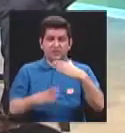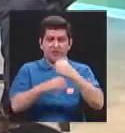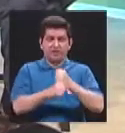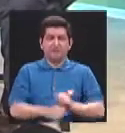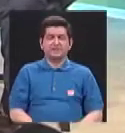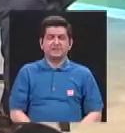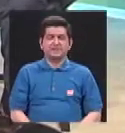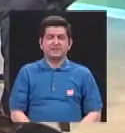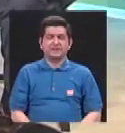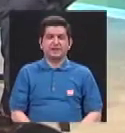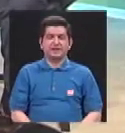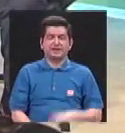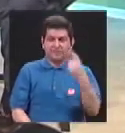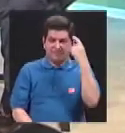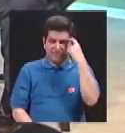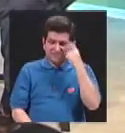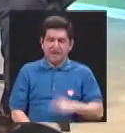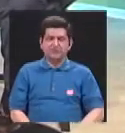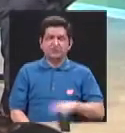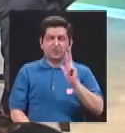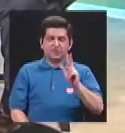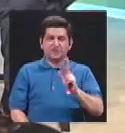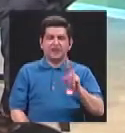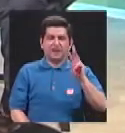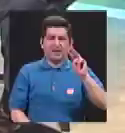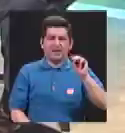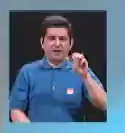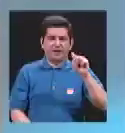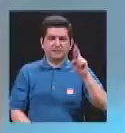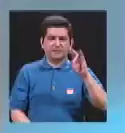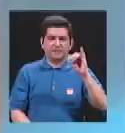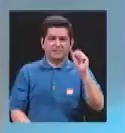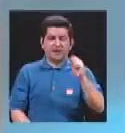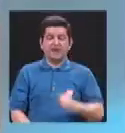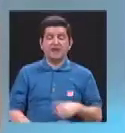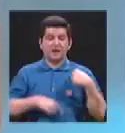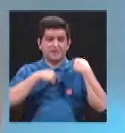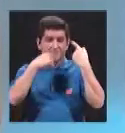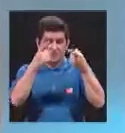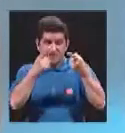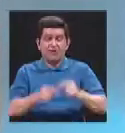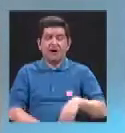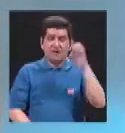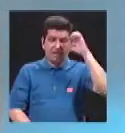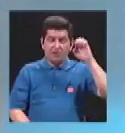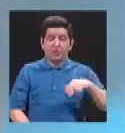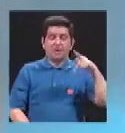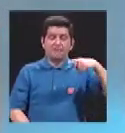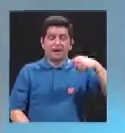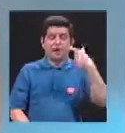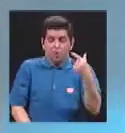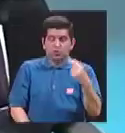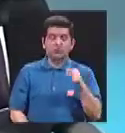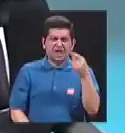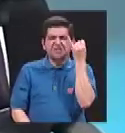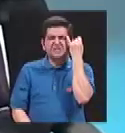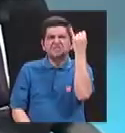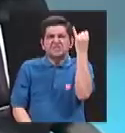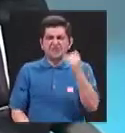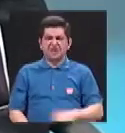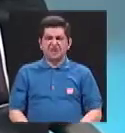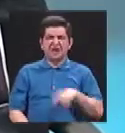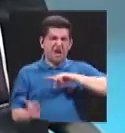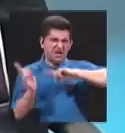por ejemplo, el paso de la película Tres Marías por Europa, una gira realmente notable de Paco González, que se metió